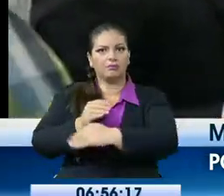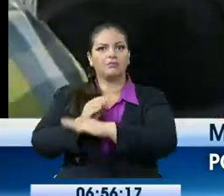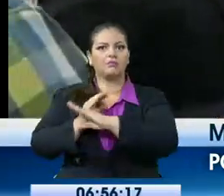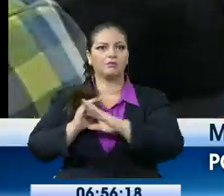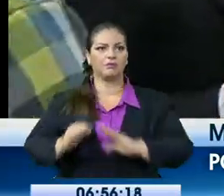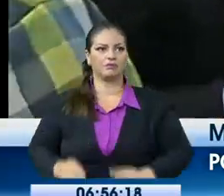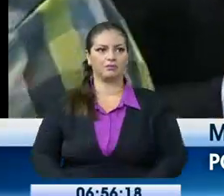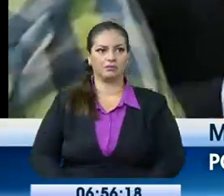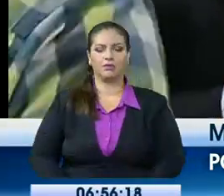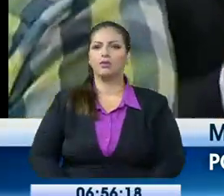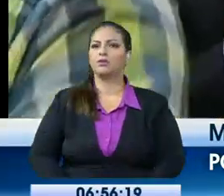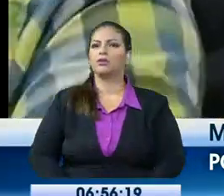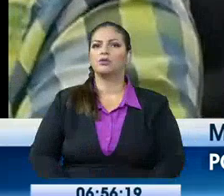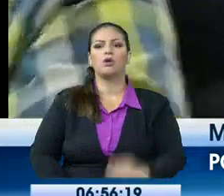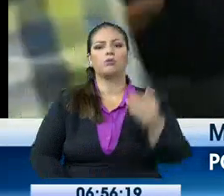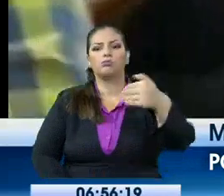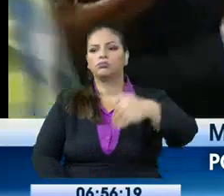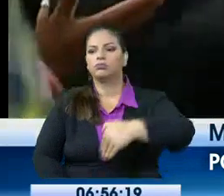exactamente,